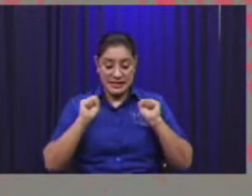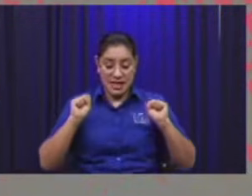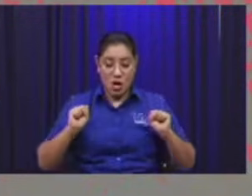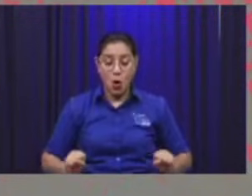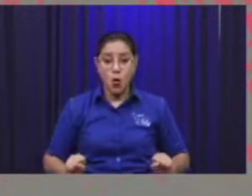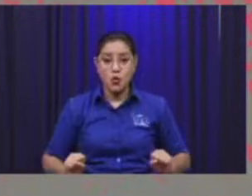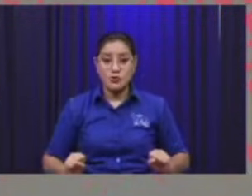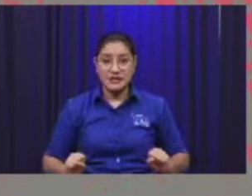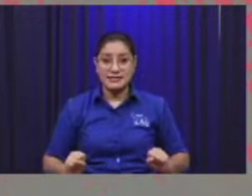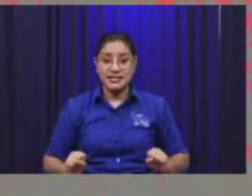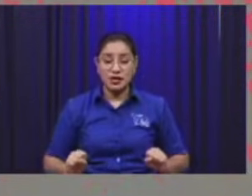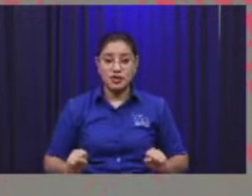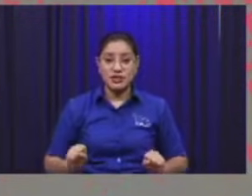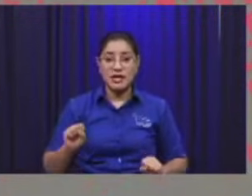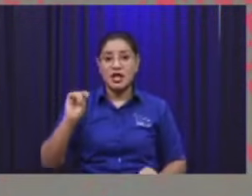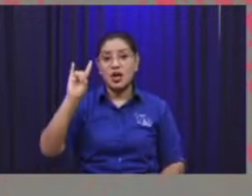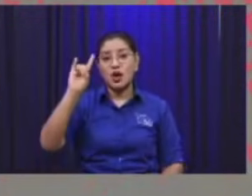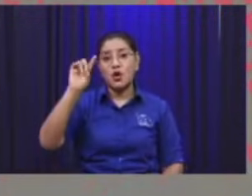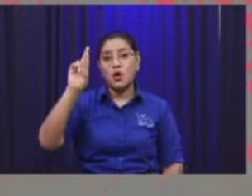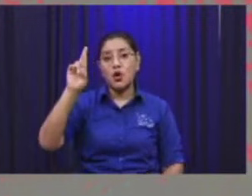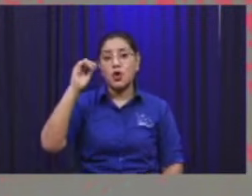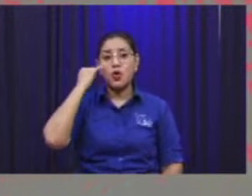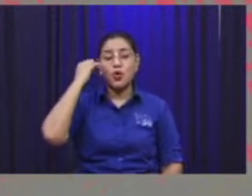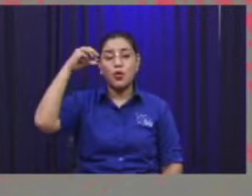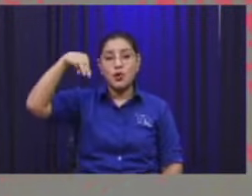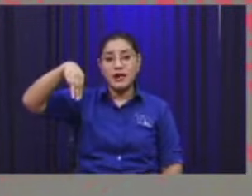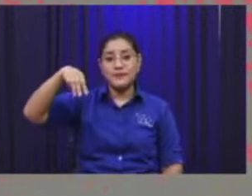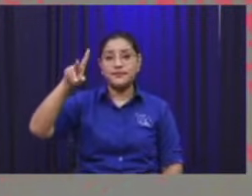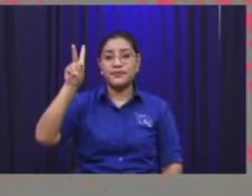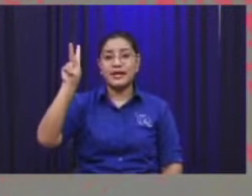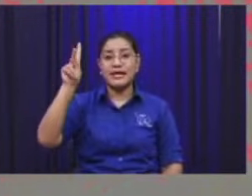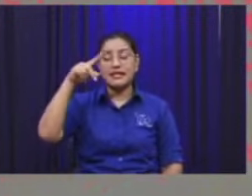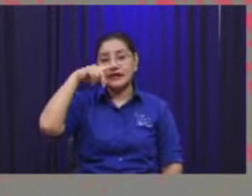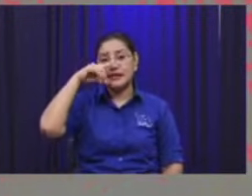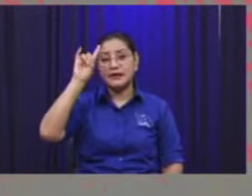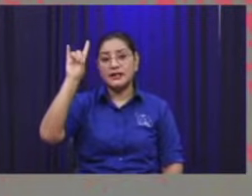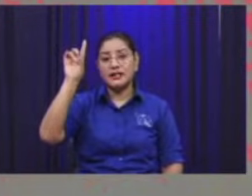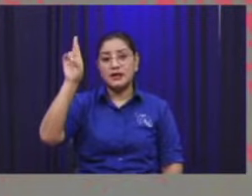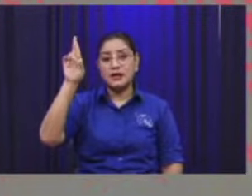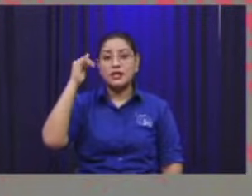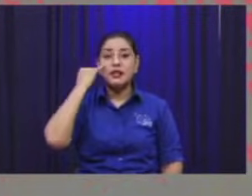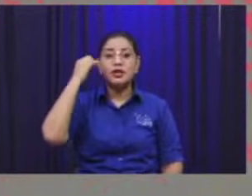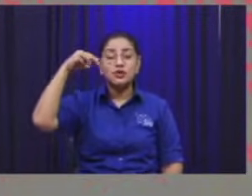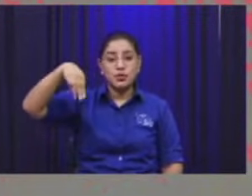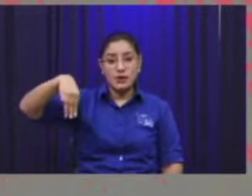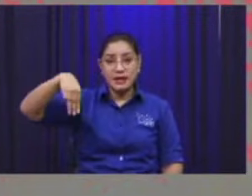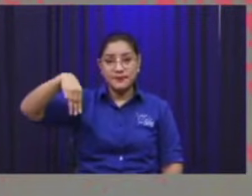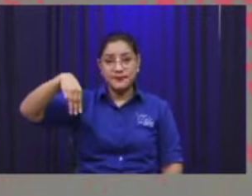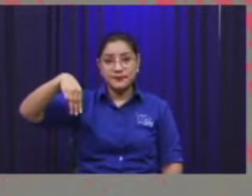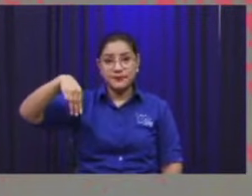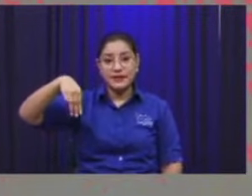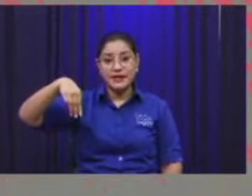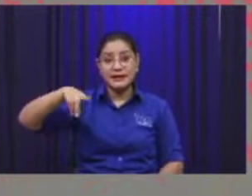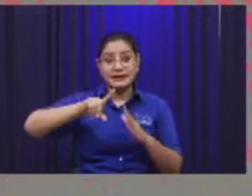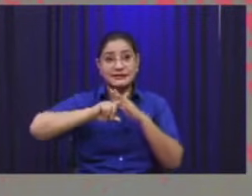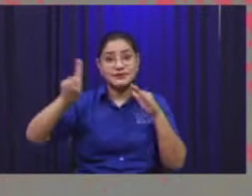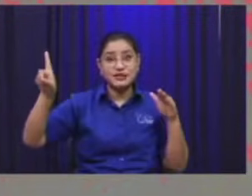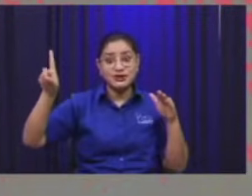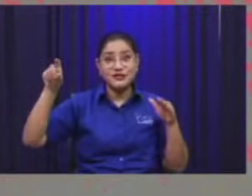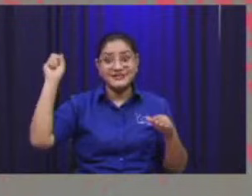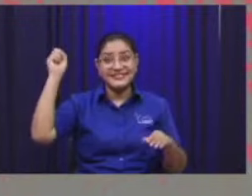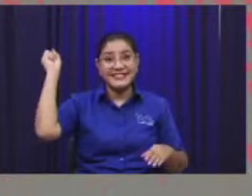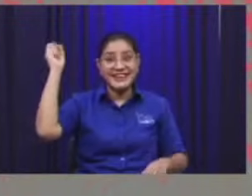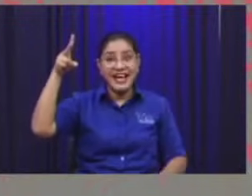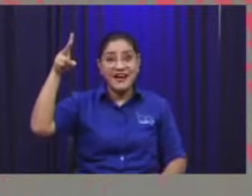tumini si no no hay nada cuyo david de